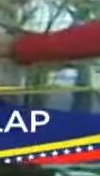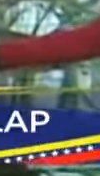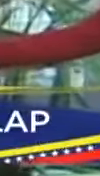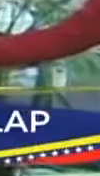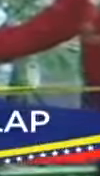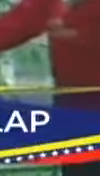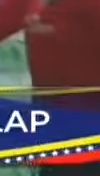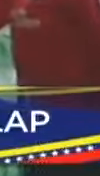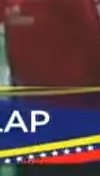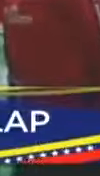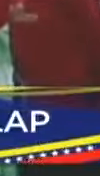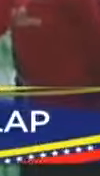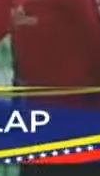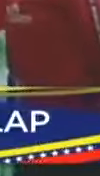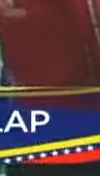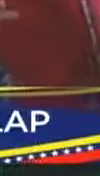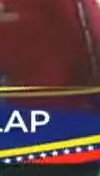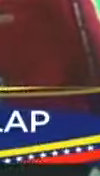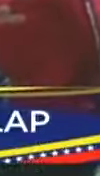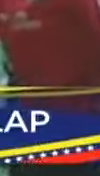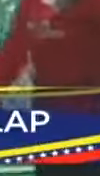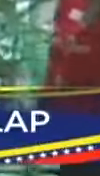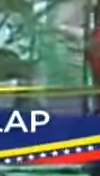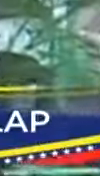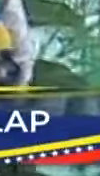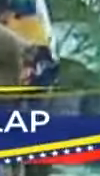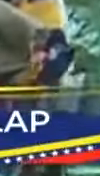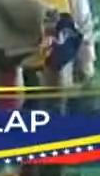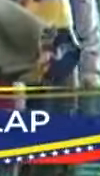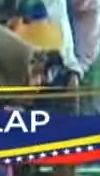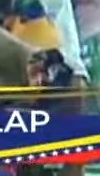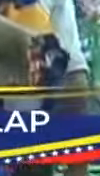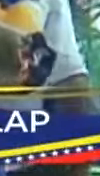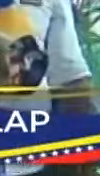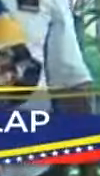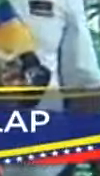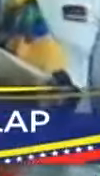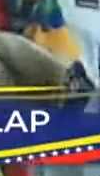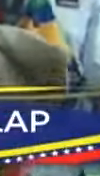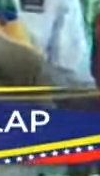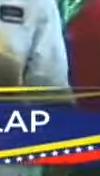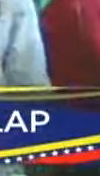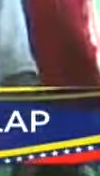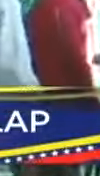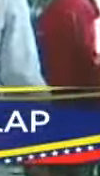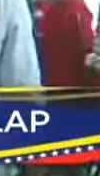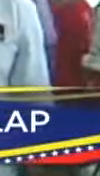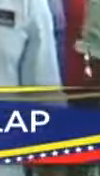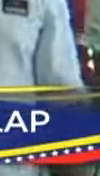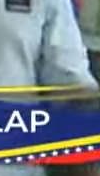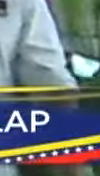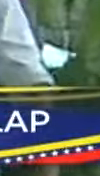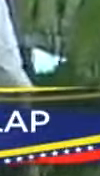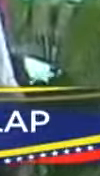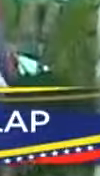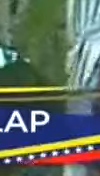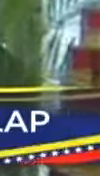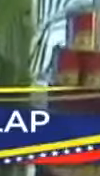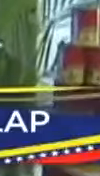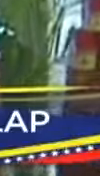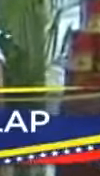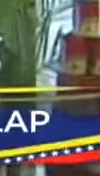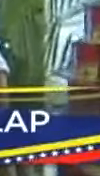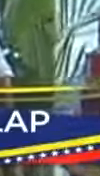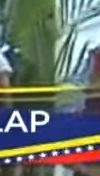camas, juegos de comedor, sillas y puertas, y la granja ejecutiva Tasajo Gourmet del estado Lara. Allí